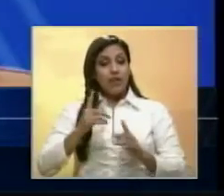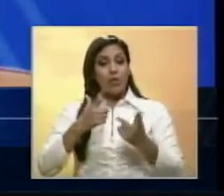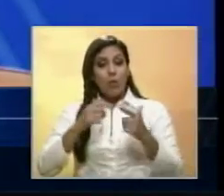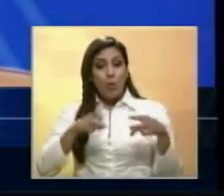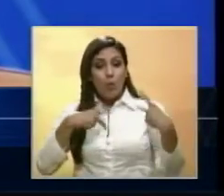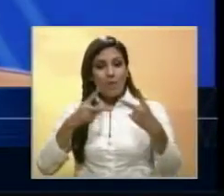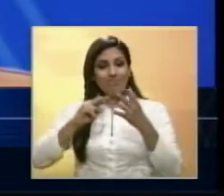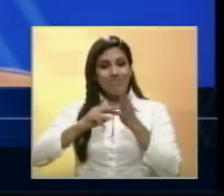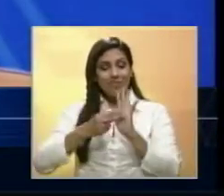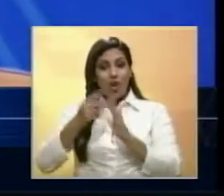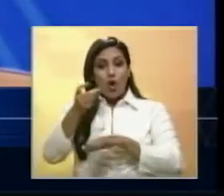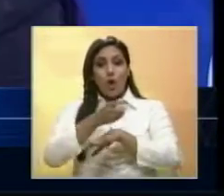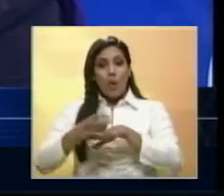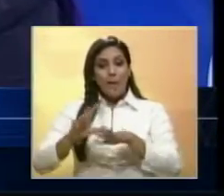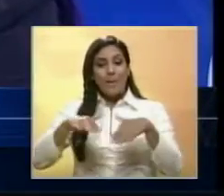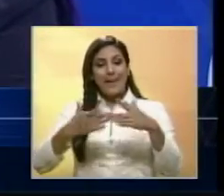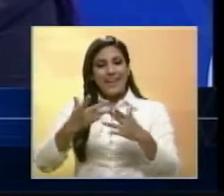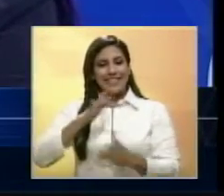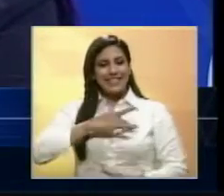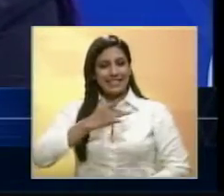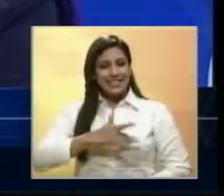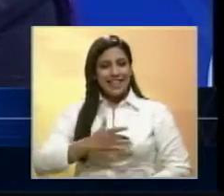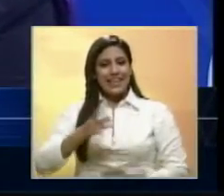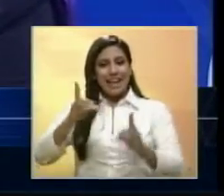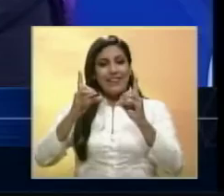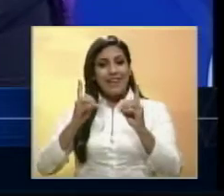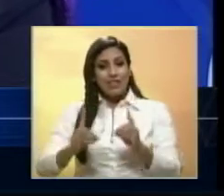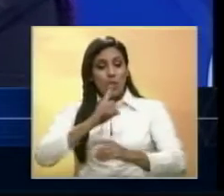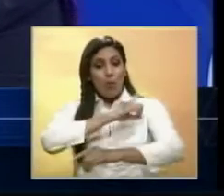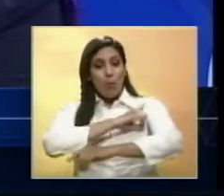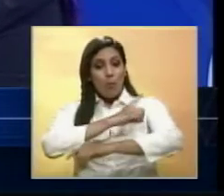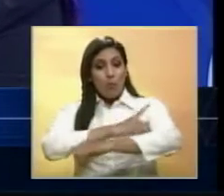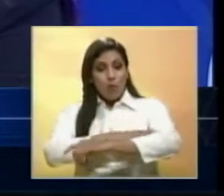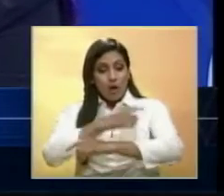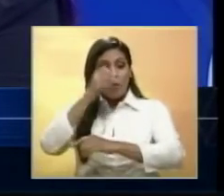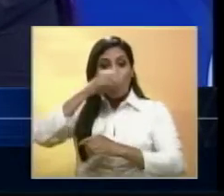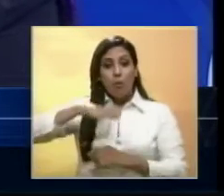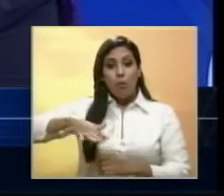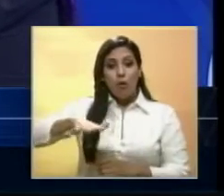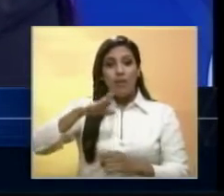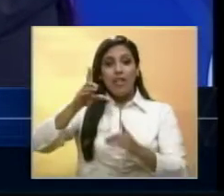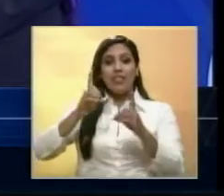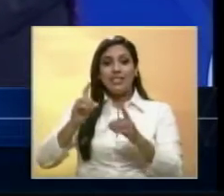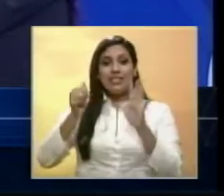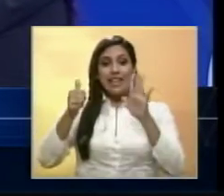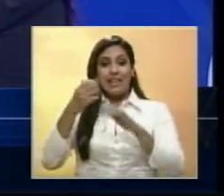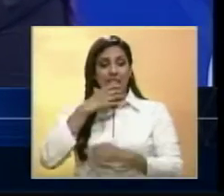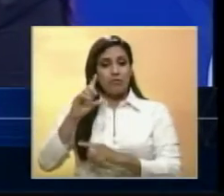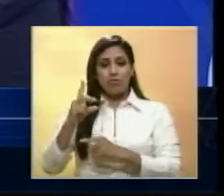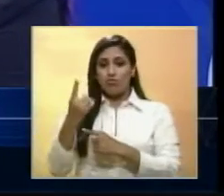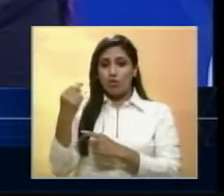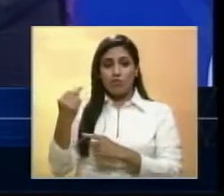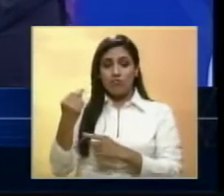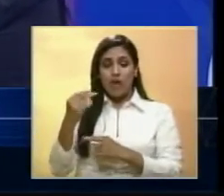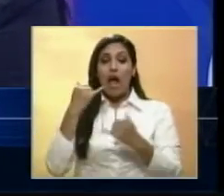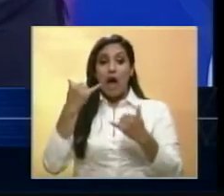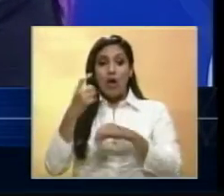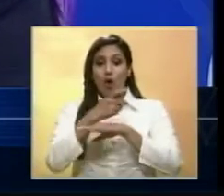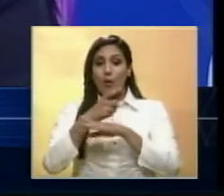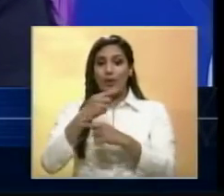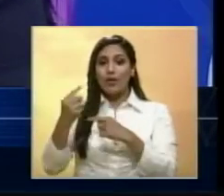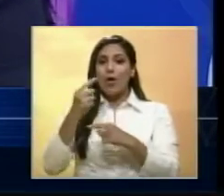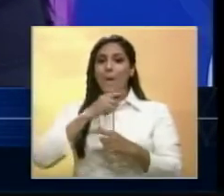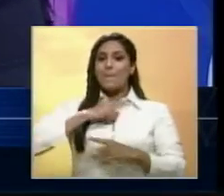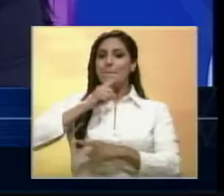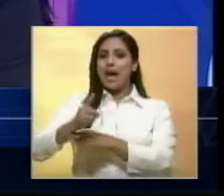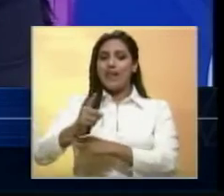de una estrategia del gobierno para hacer sentir que la decisión que el pueblo tomó el pasado 6 de diciembre fue en vano. Pues resulta que no. El gobierno nacional no puede más que